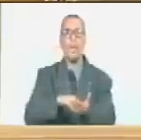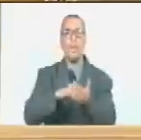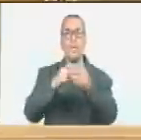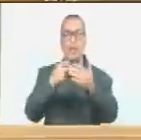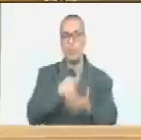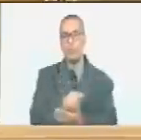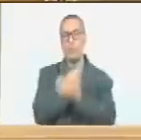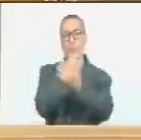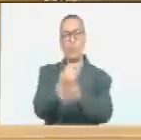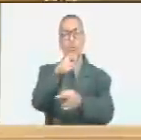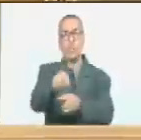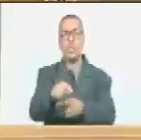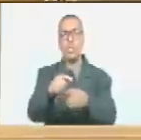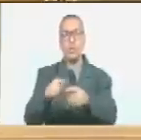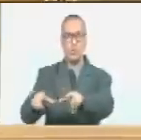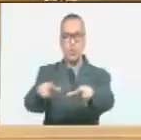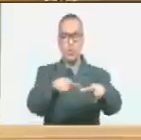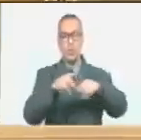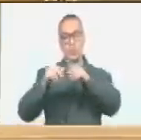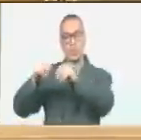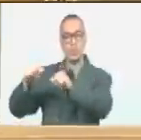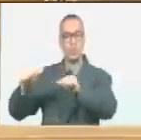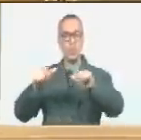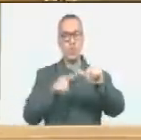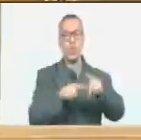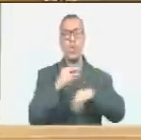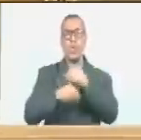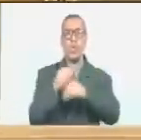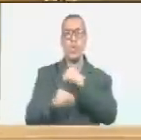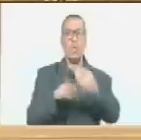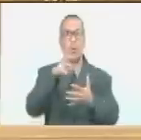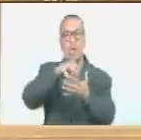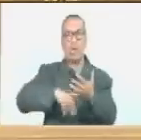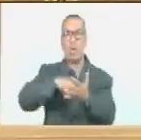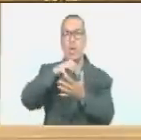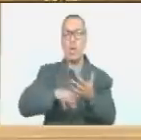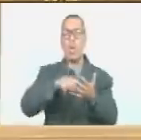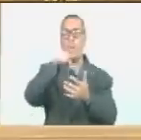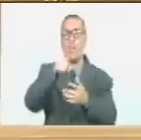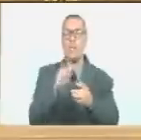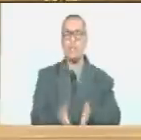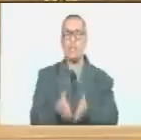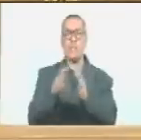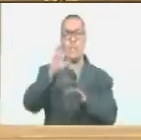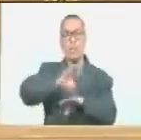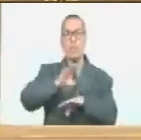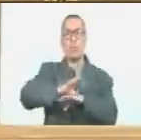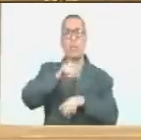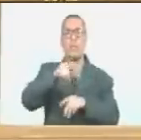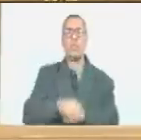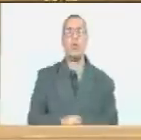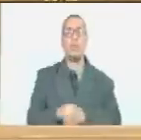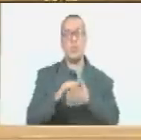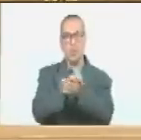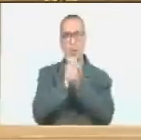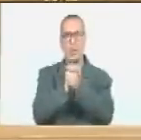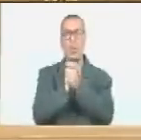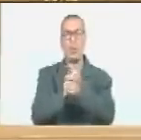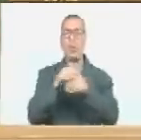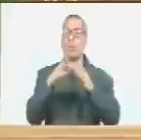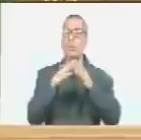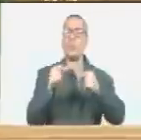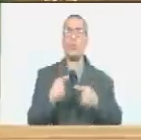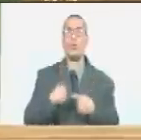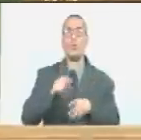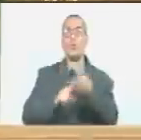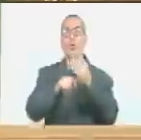títulos de tierra urbana otorgadas a los grandes constructores de esta ciudad. Es decir, a los compañeros, a las compañeras